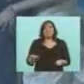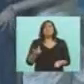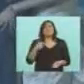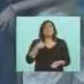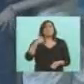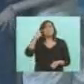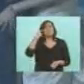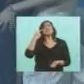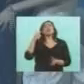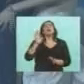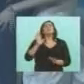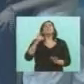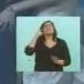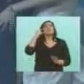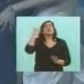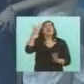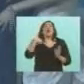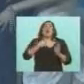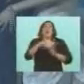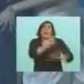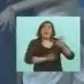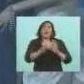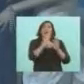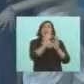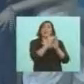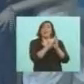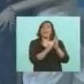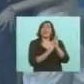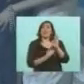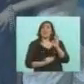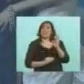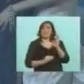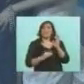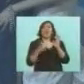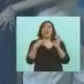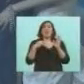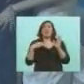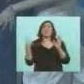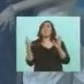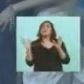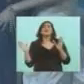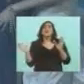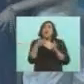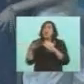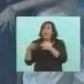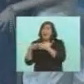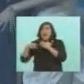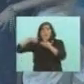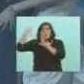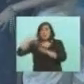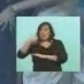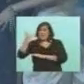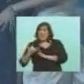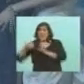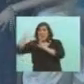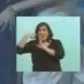con el registro que vamos a conformar a partir del decreto que he firmado, donde se tienen que inscribir todas las productoras de